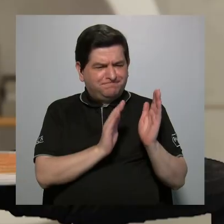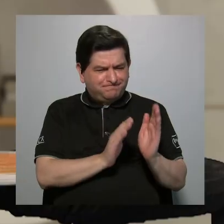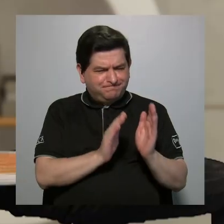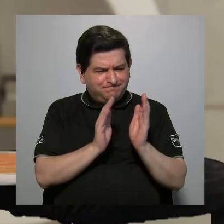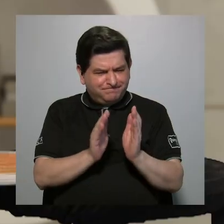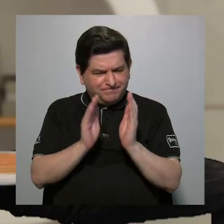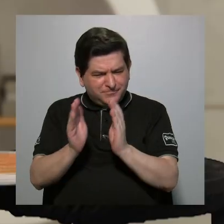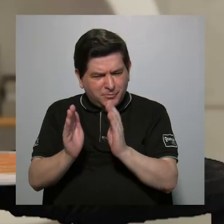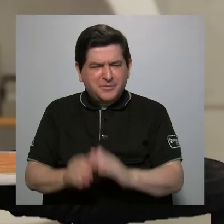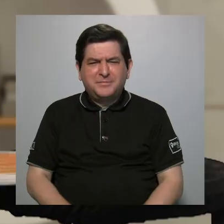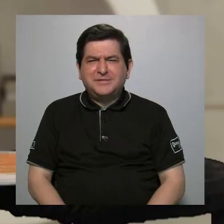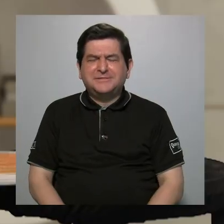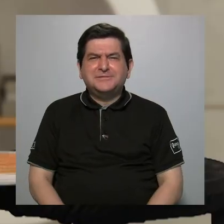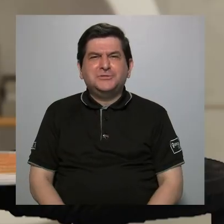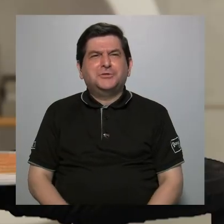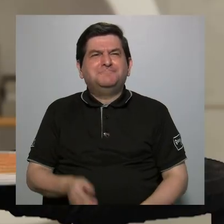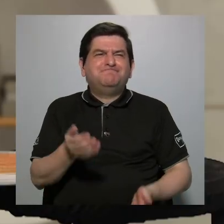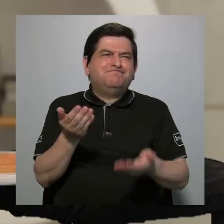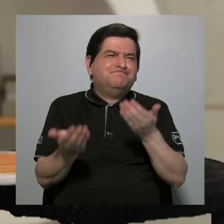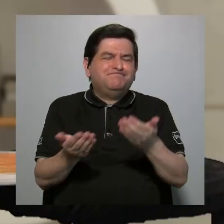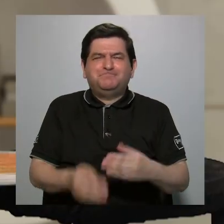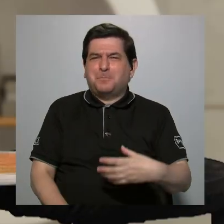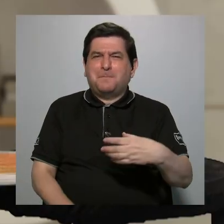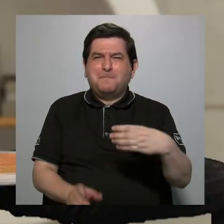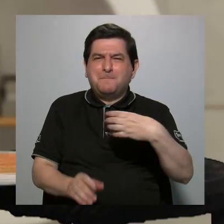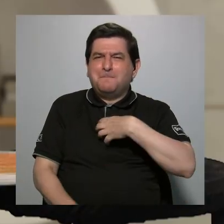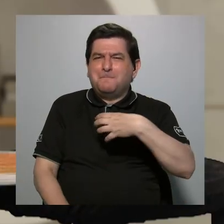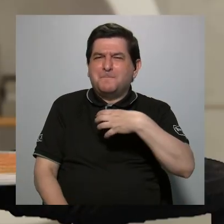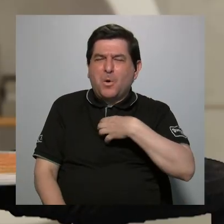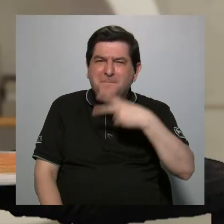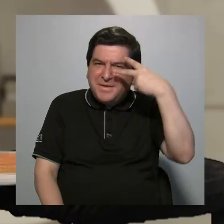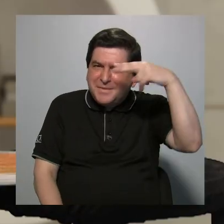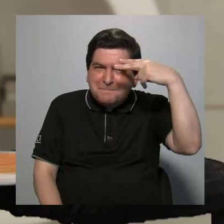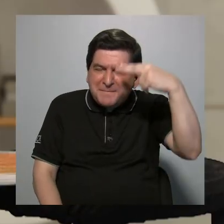formación muy mexicana